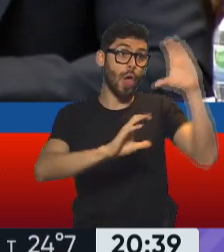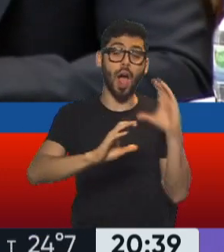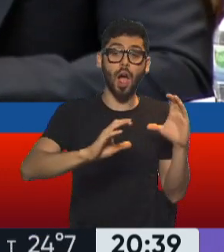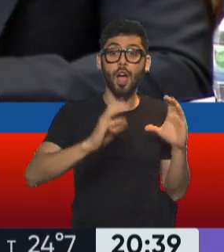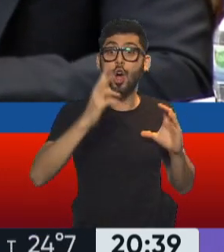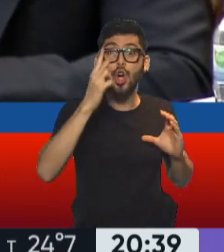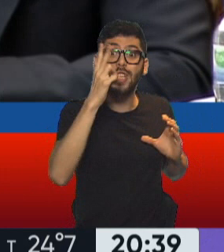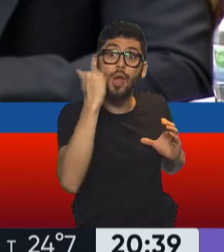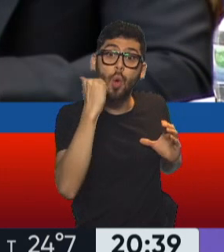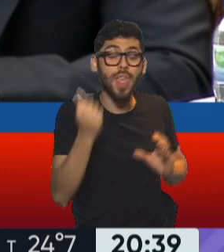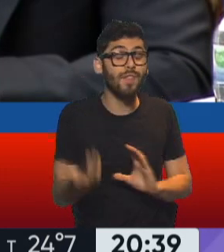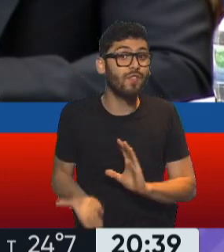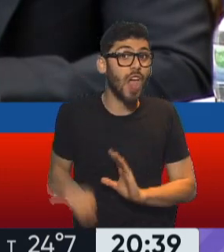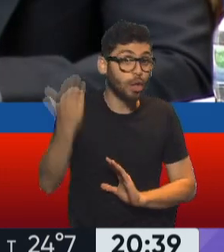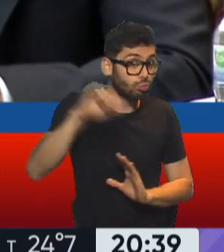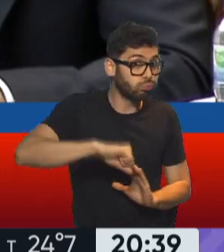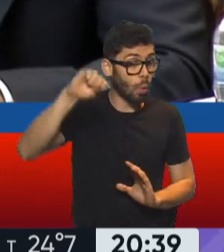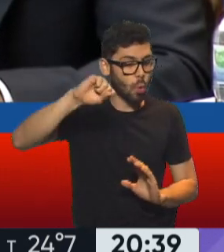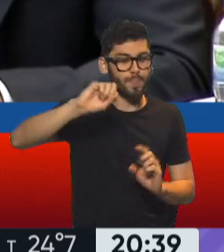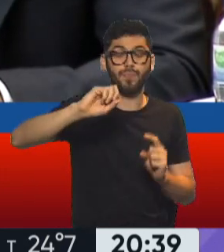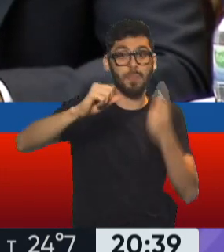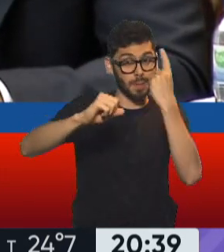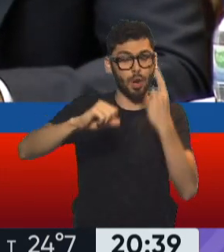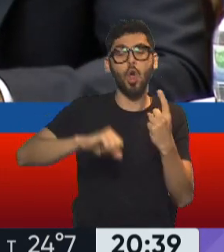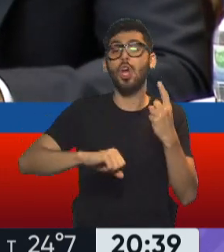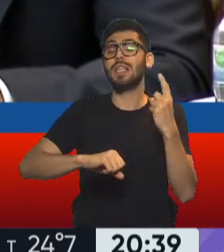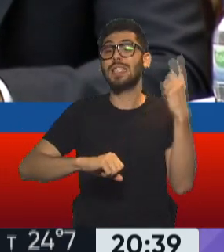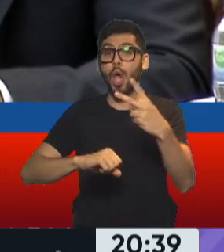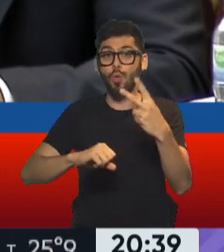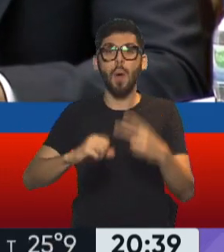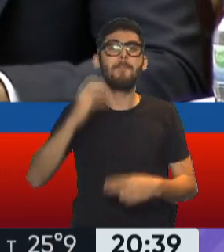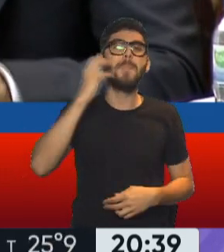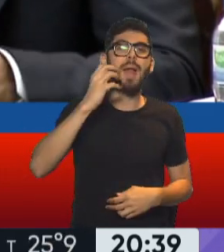del 89. El segundo ciclo de endeudamiento que se toma en el segundo gobierno